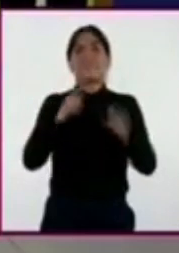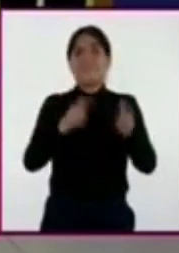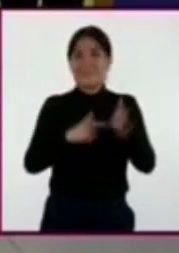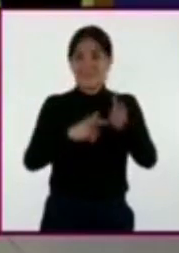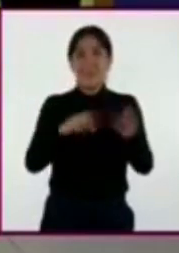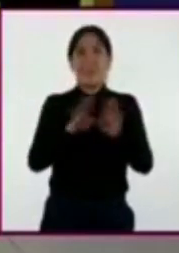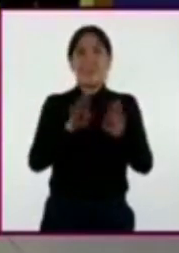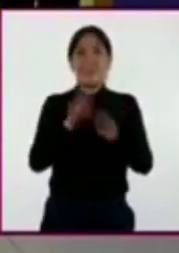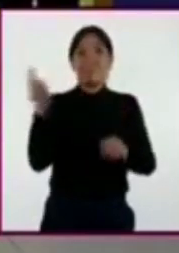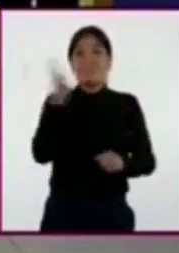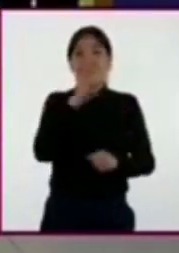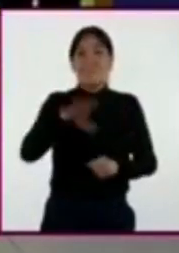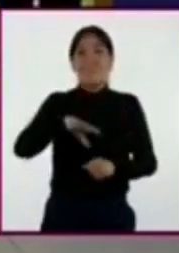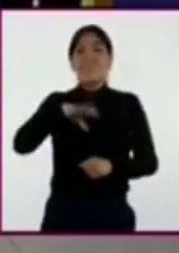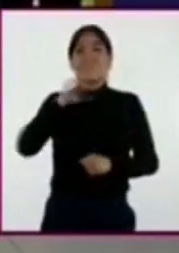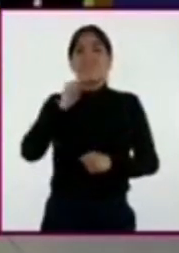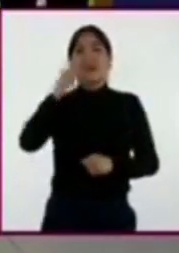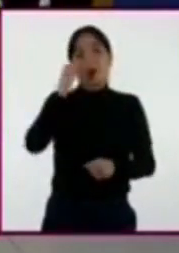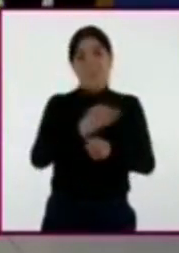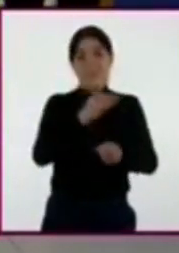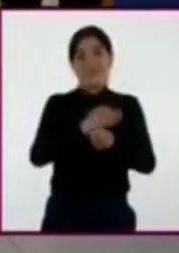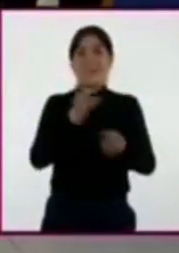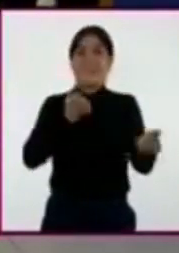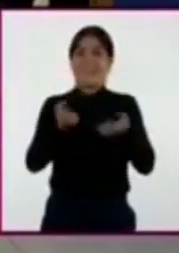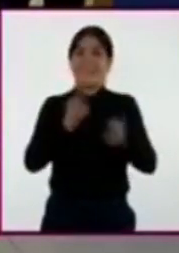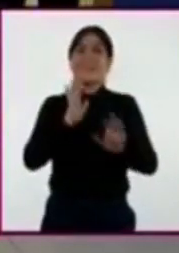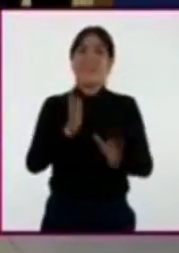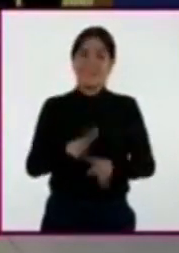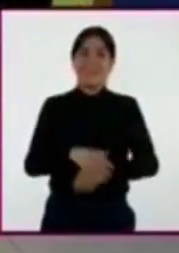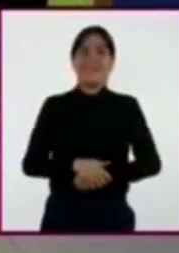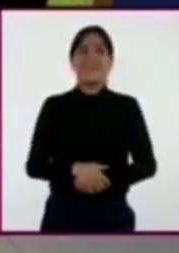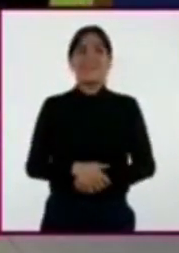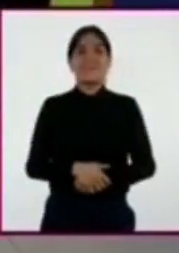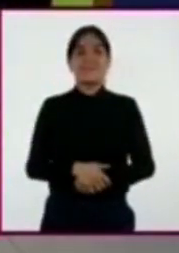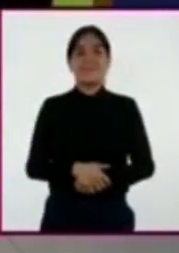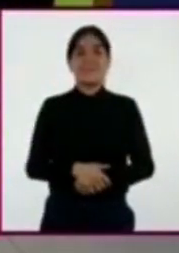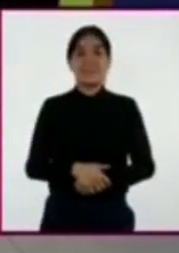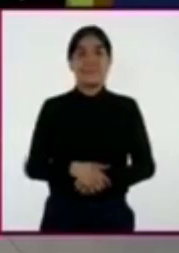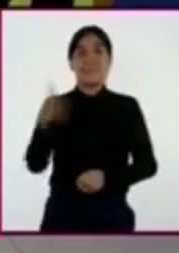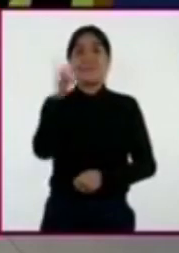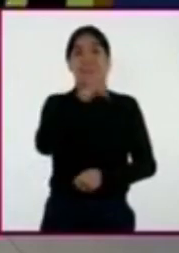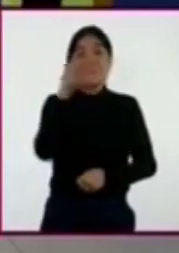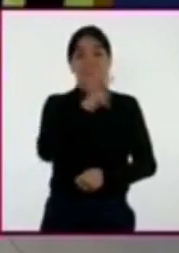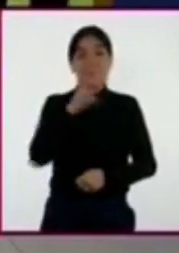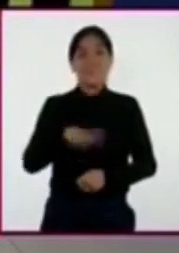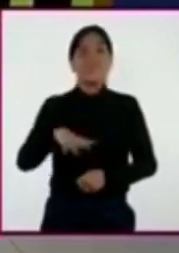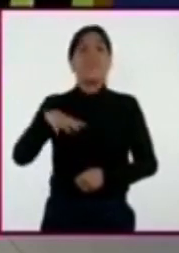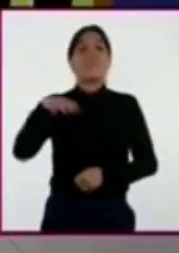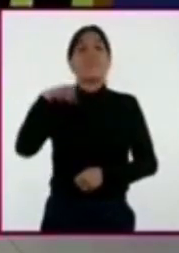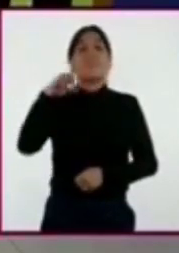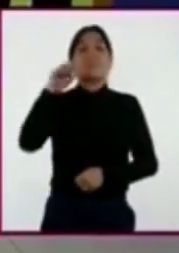demanda de oxígeno que requirieron estos ejercicios. Inhalamos.